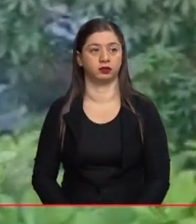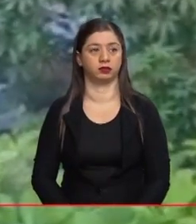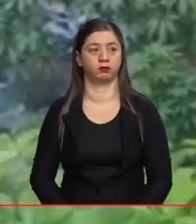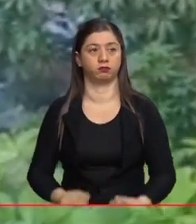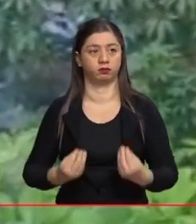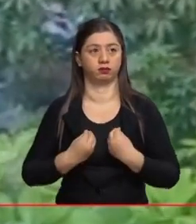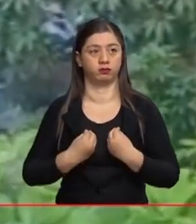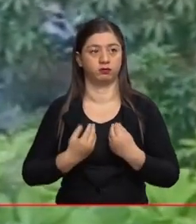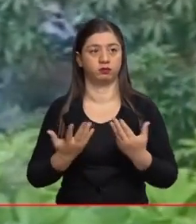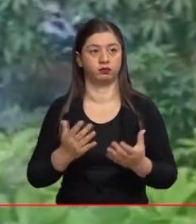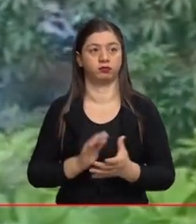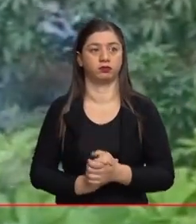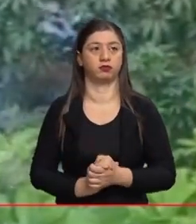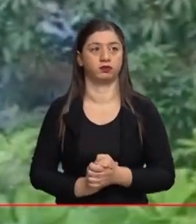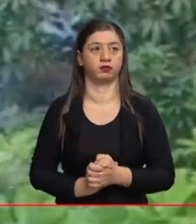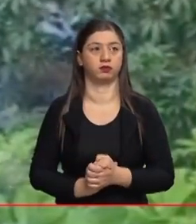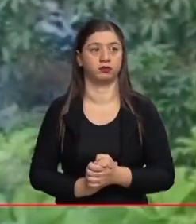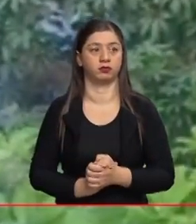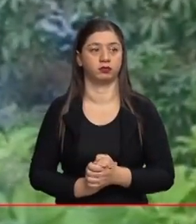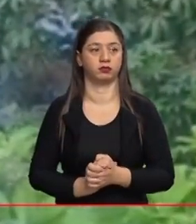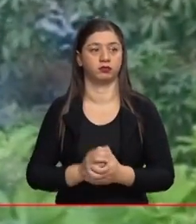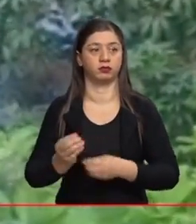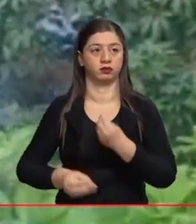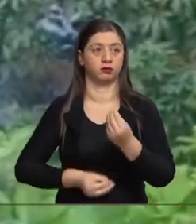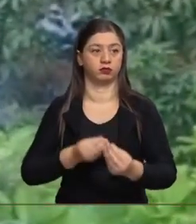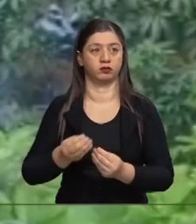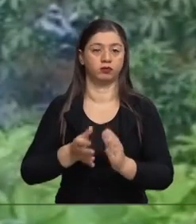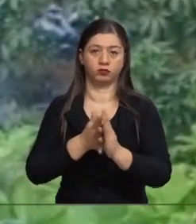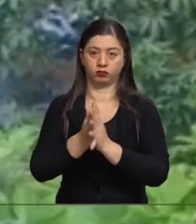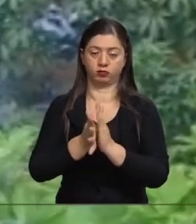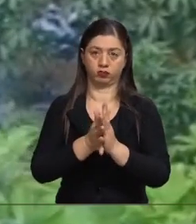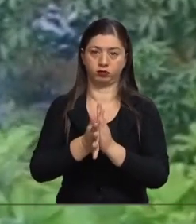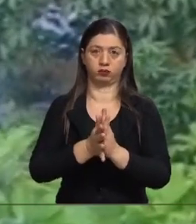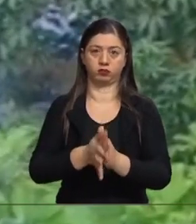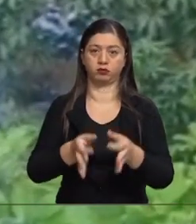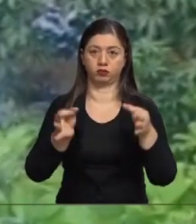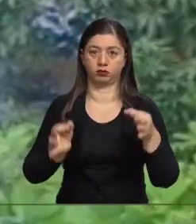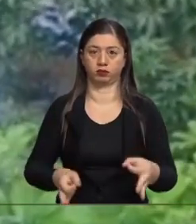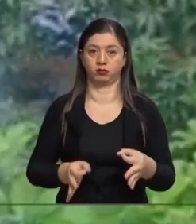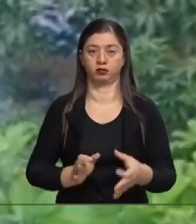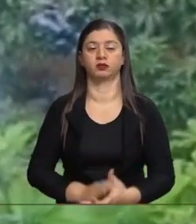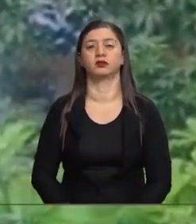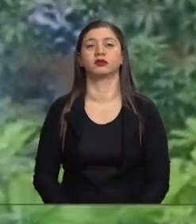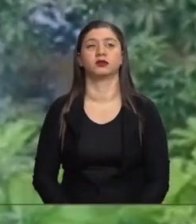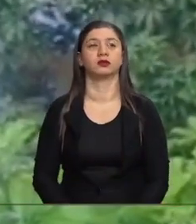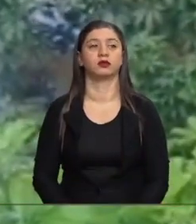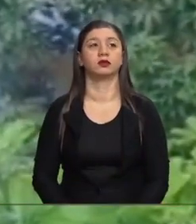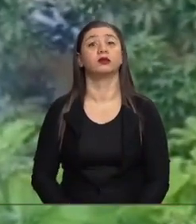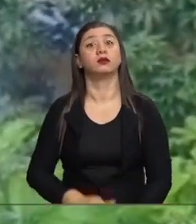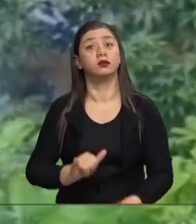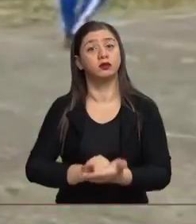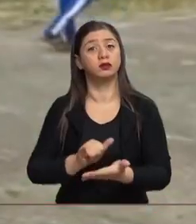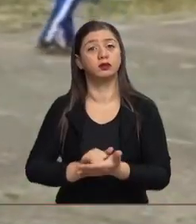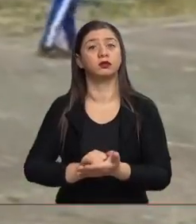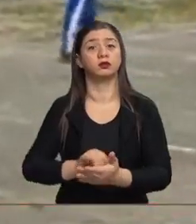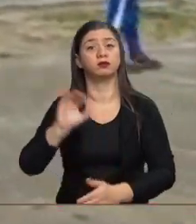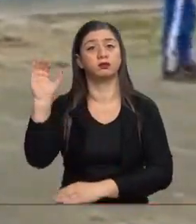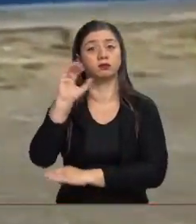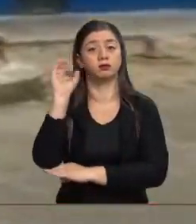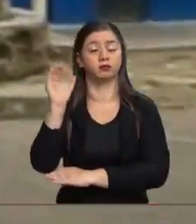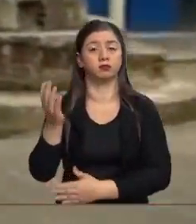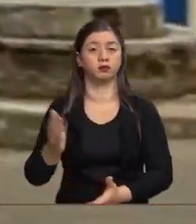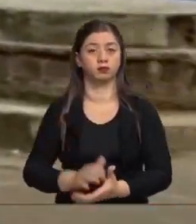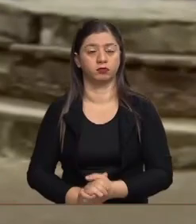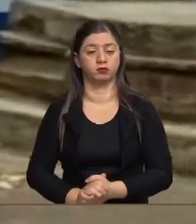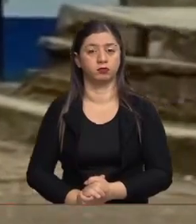vida jurídica, pues no está recibiendo los recursos como lo están recibiendo los demás municipios a nivel del país.